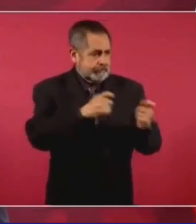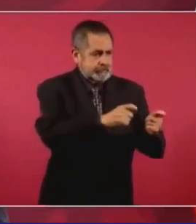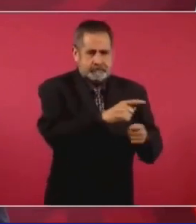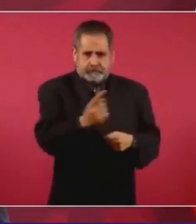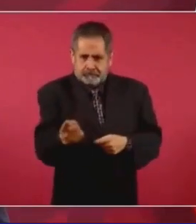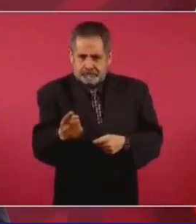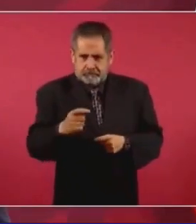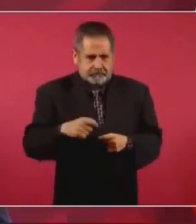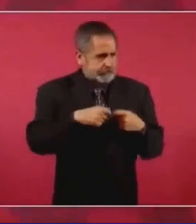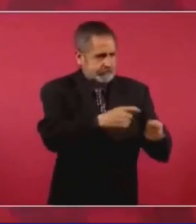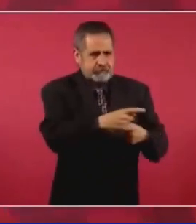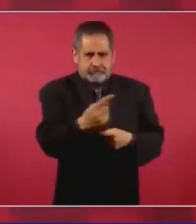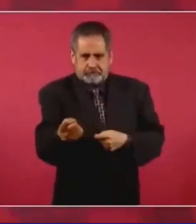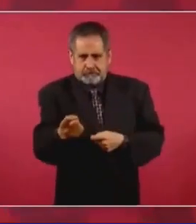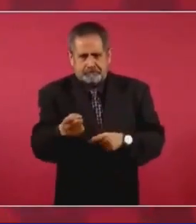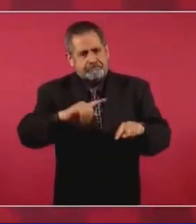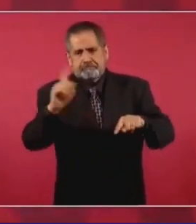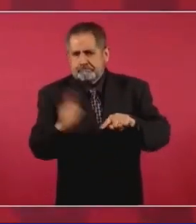el outsourcing,